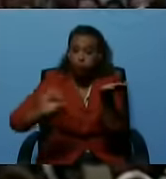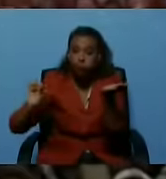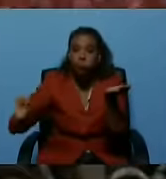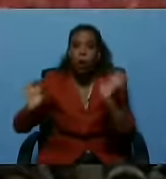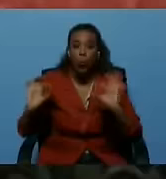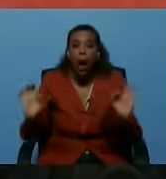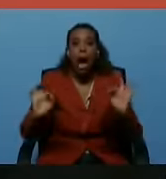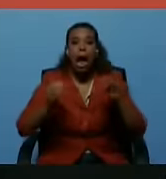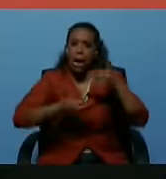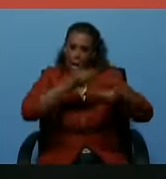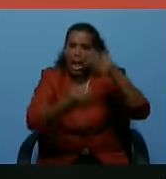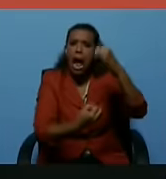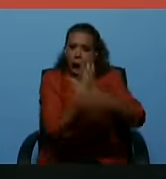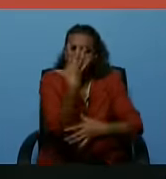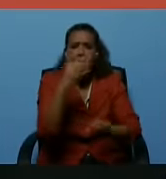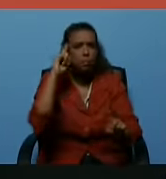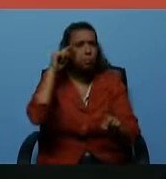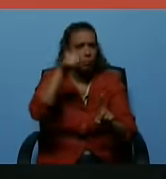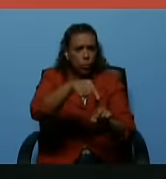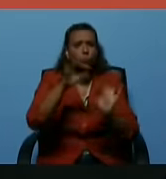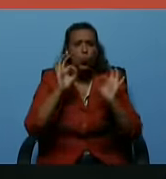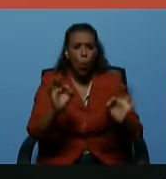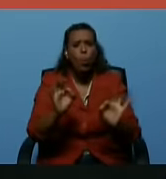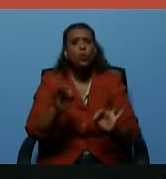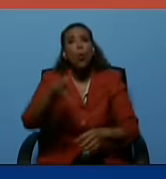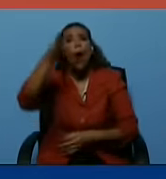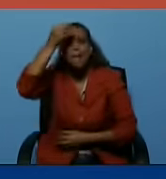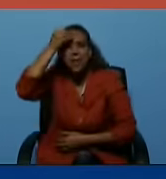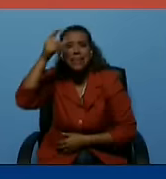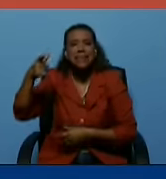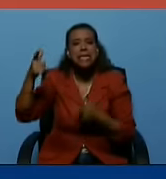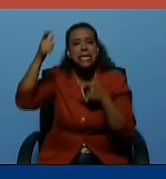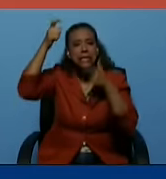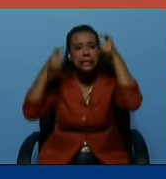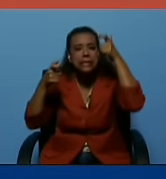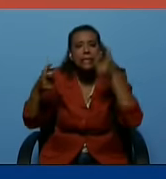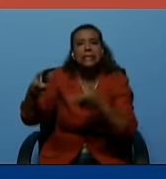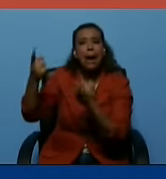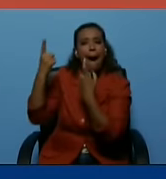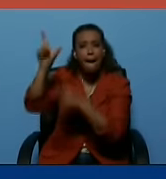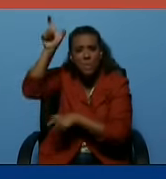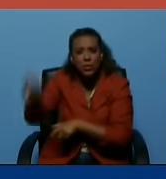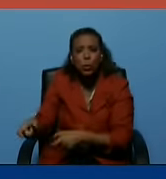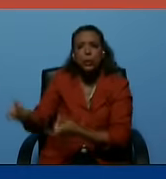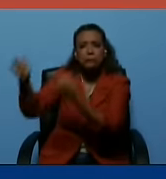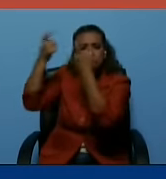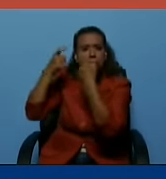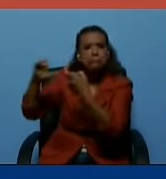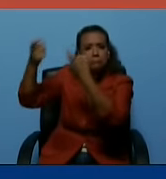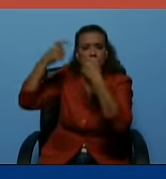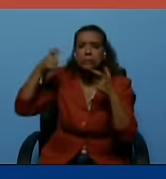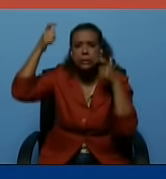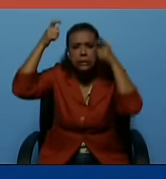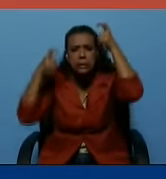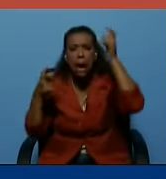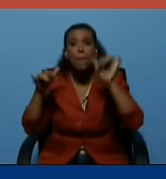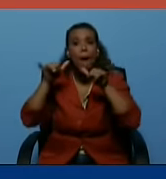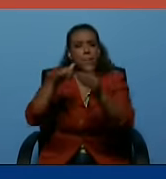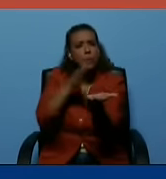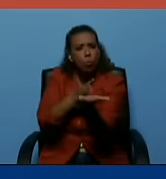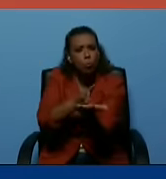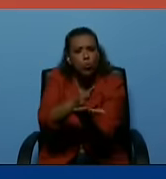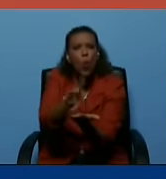Creando las cosas, porque uno tiene que, solo aprendí yo de Chávez, uno tiene que hacer varias apuestas en la misma